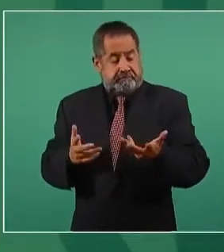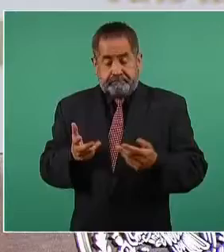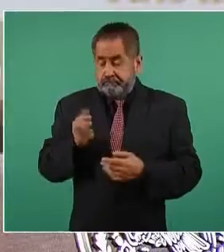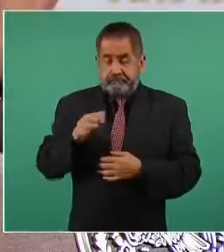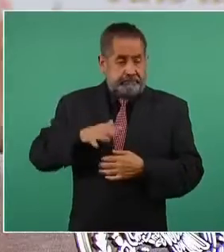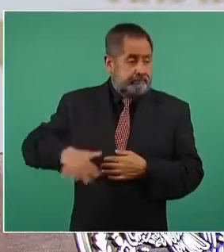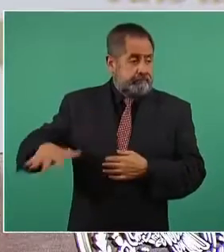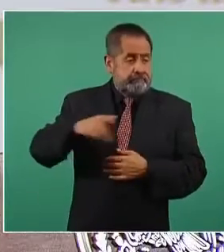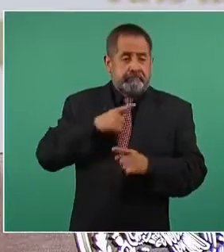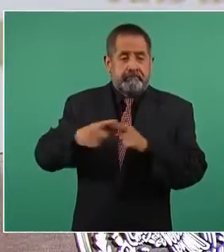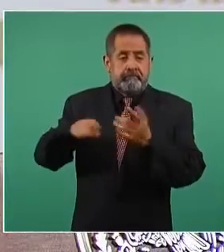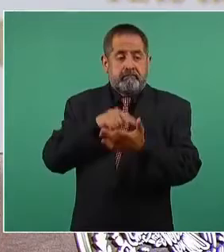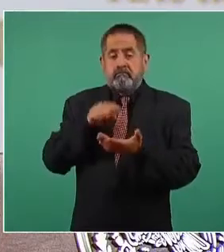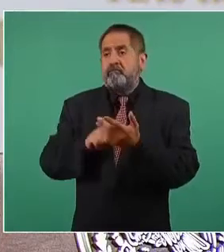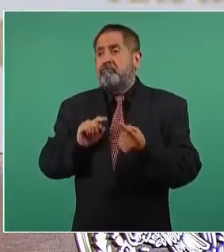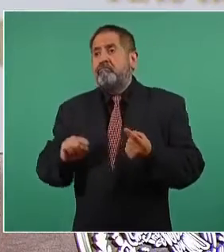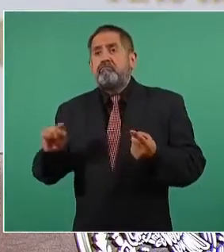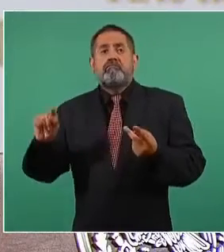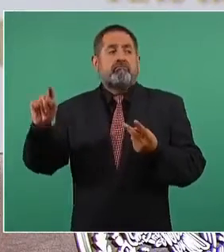en todos lados.